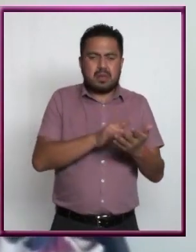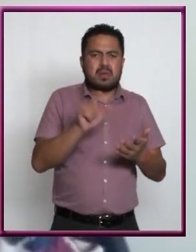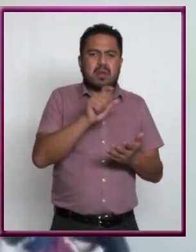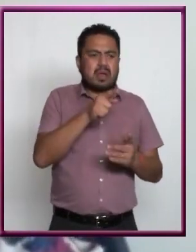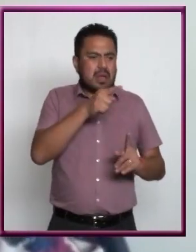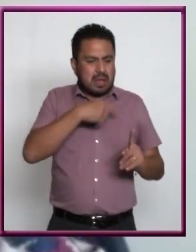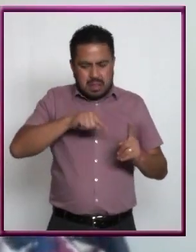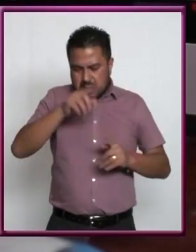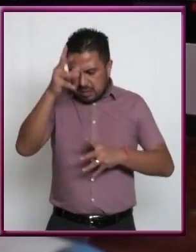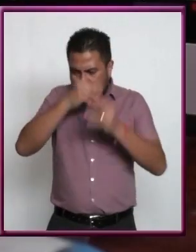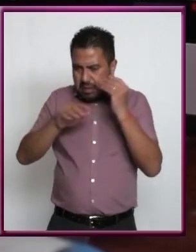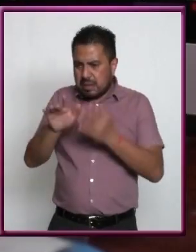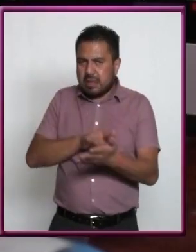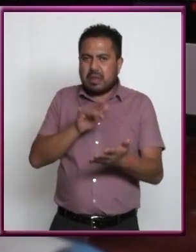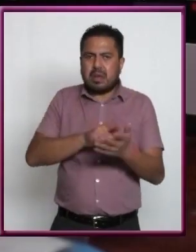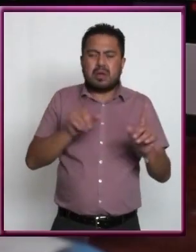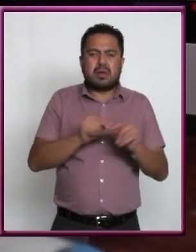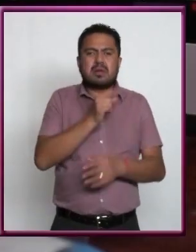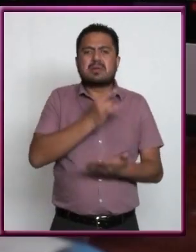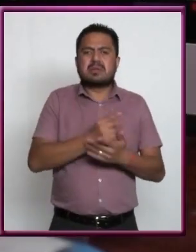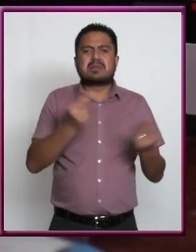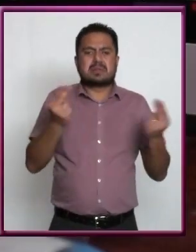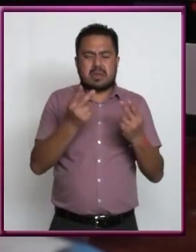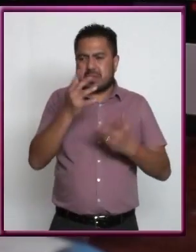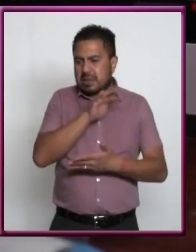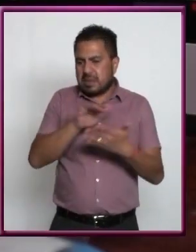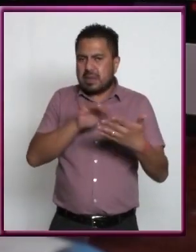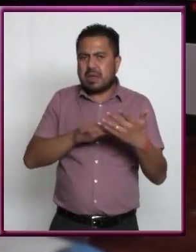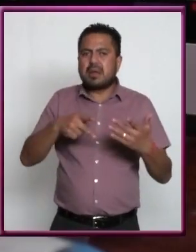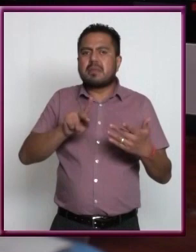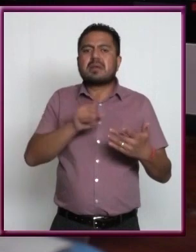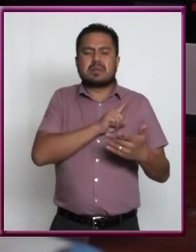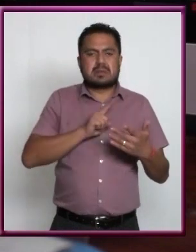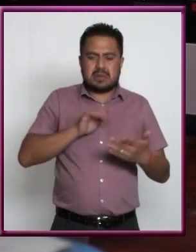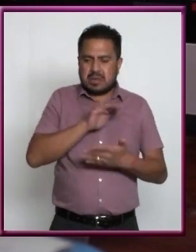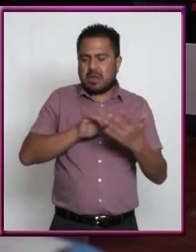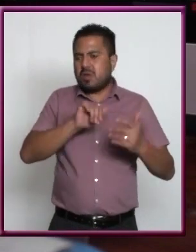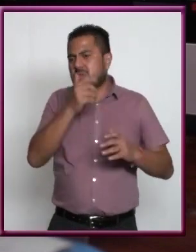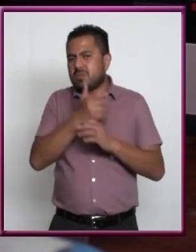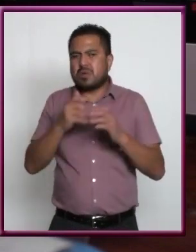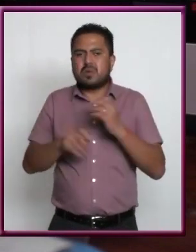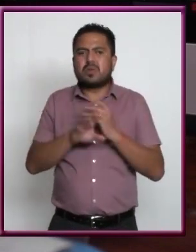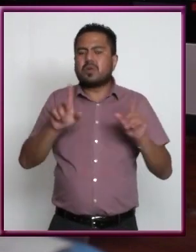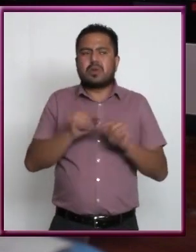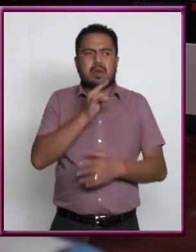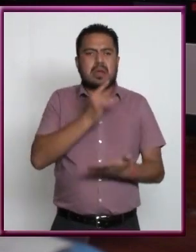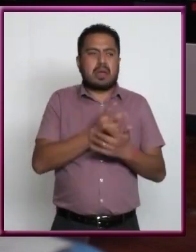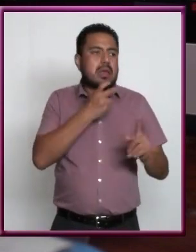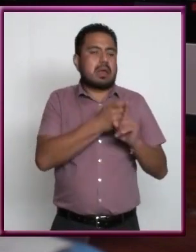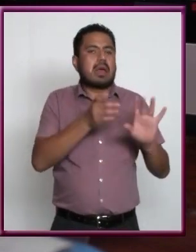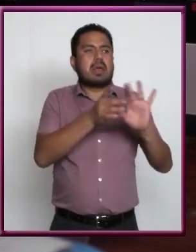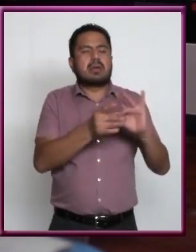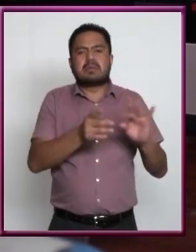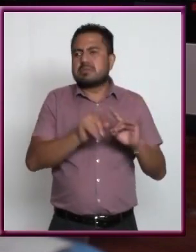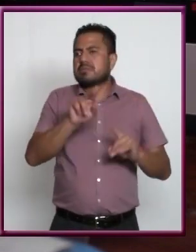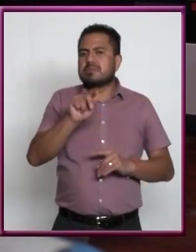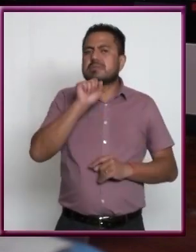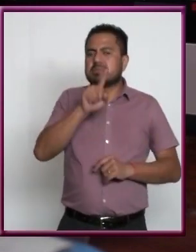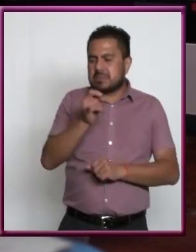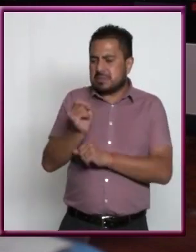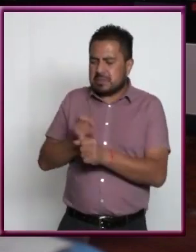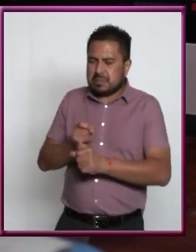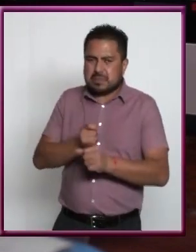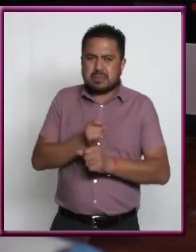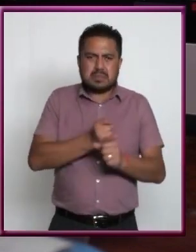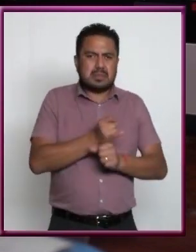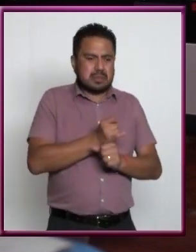está aprendiendo, pues evidentemente necesita leer, pero necesita leer de muchas cosas, no solamente lo que te dicen, sino también